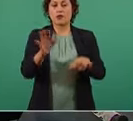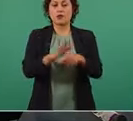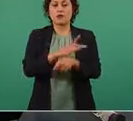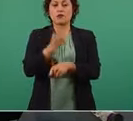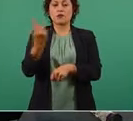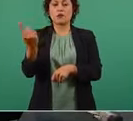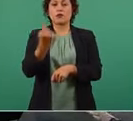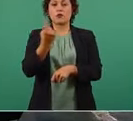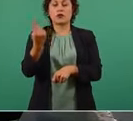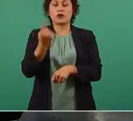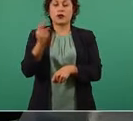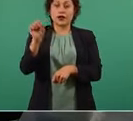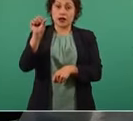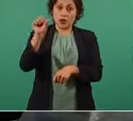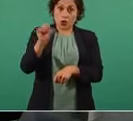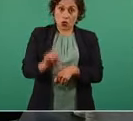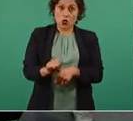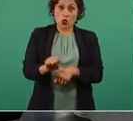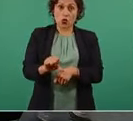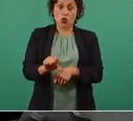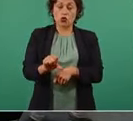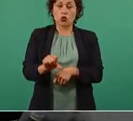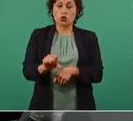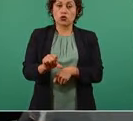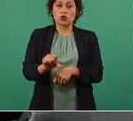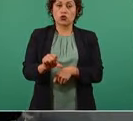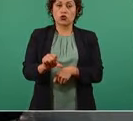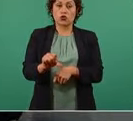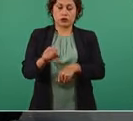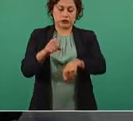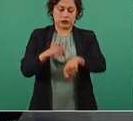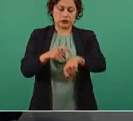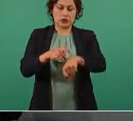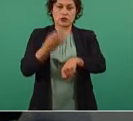voy a recibir a las 9, ya se me pasó,